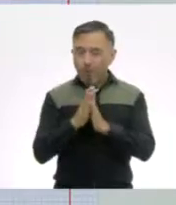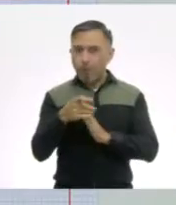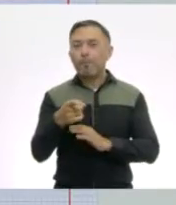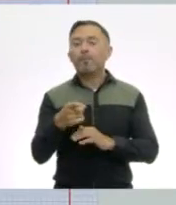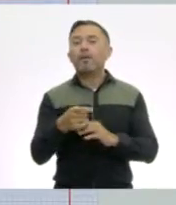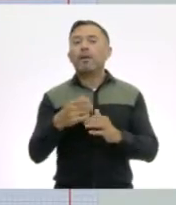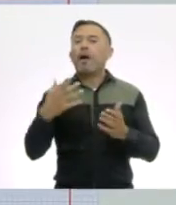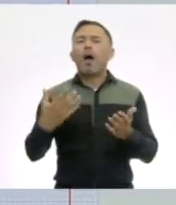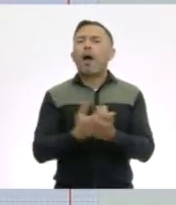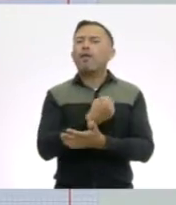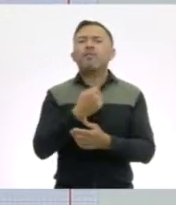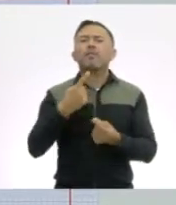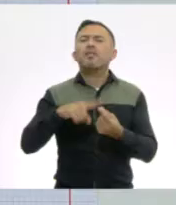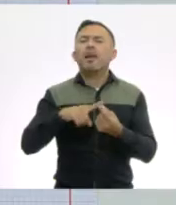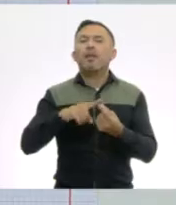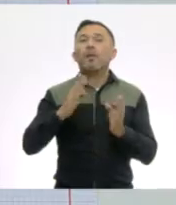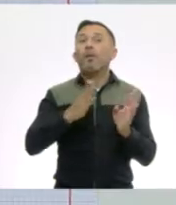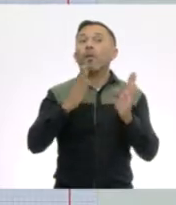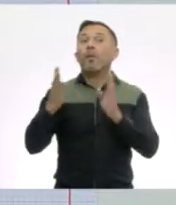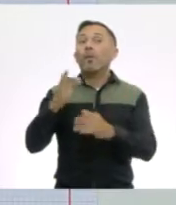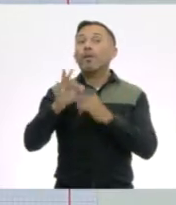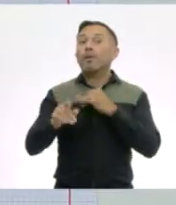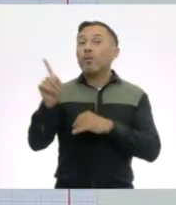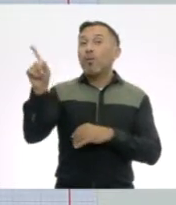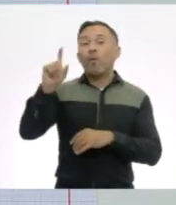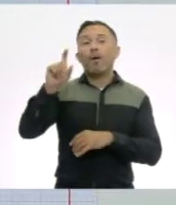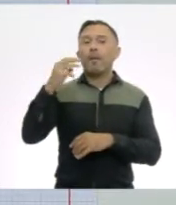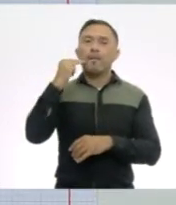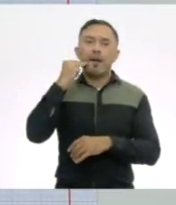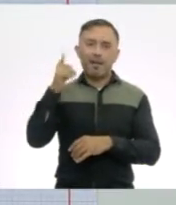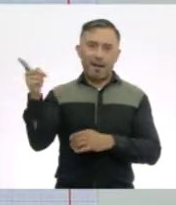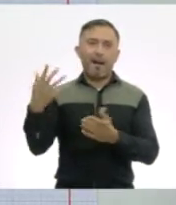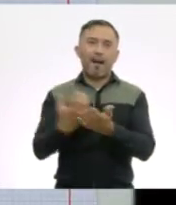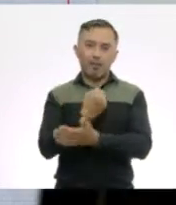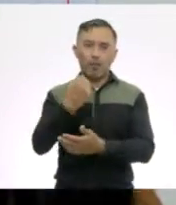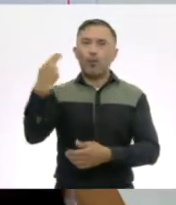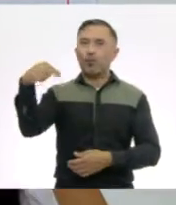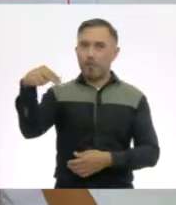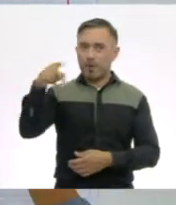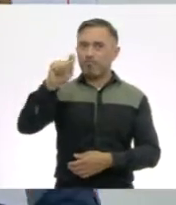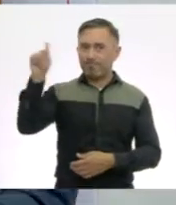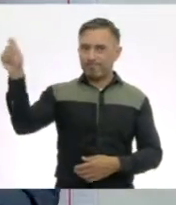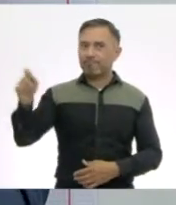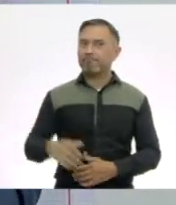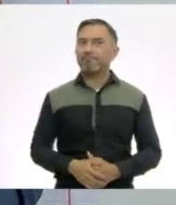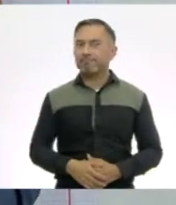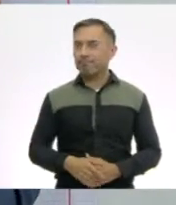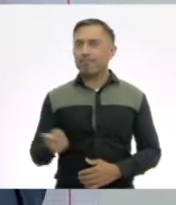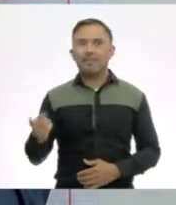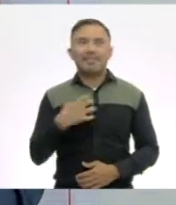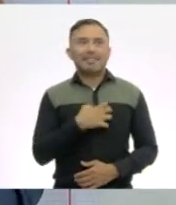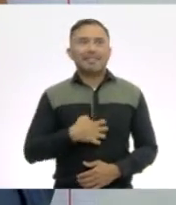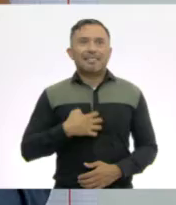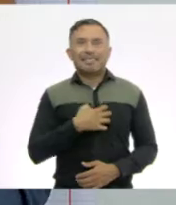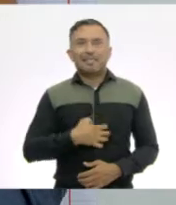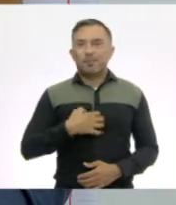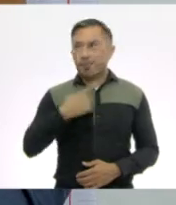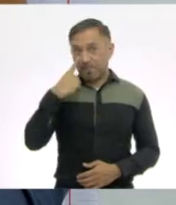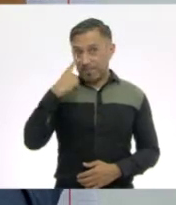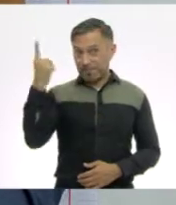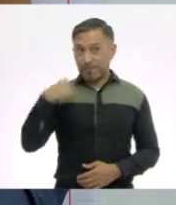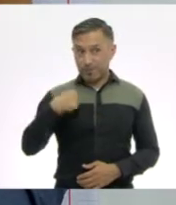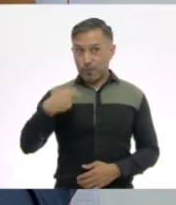del ganador. En este caso, María, anota tu nombre. ¡Qué emoción! ¡Qué felicidad! Aquí voy a anotar.